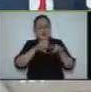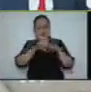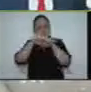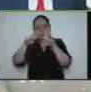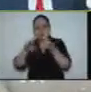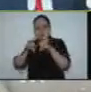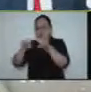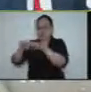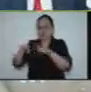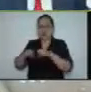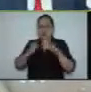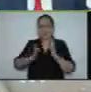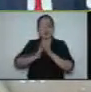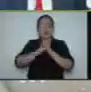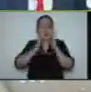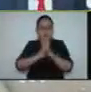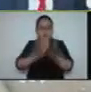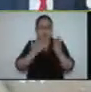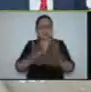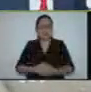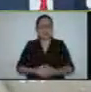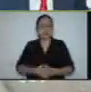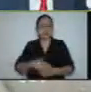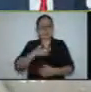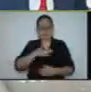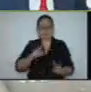que han intervenido. De mi parte,